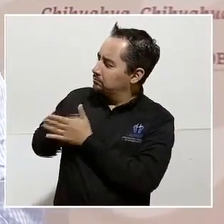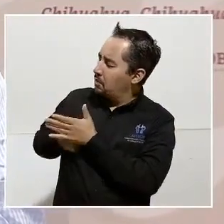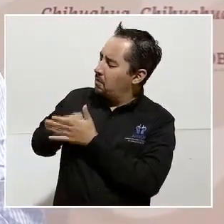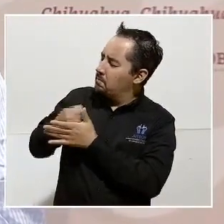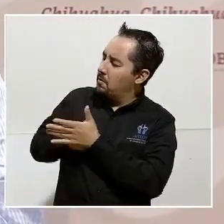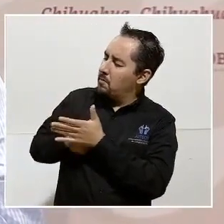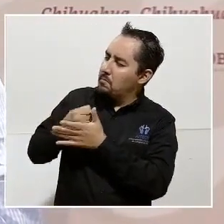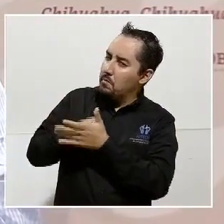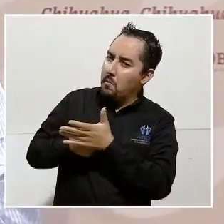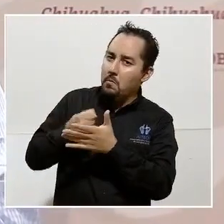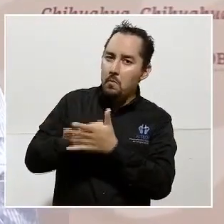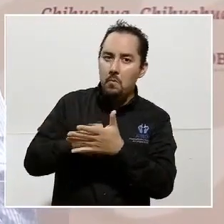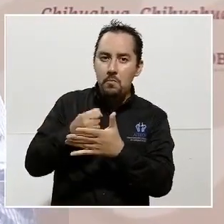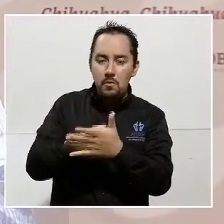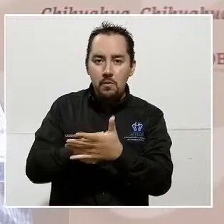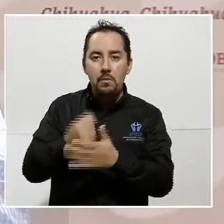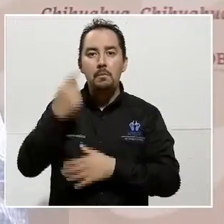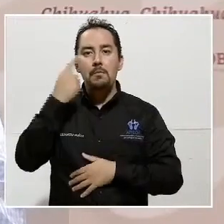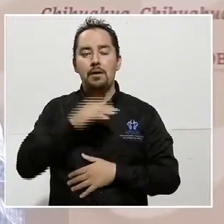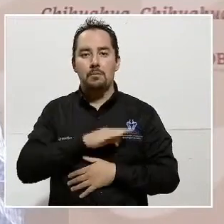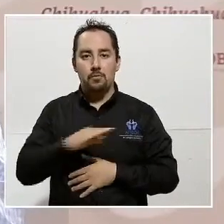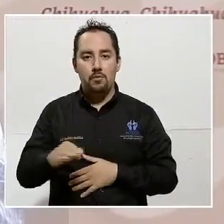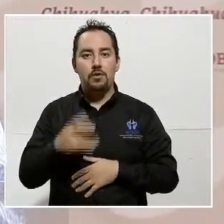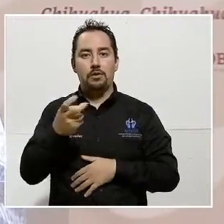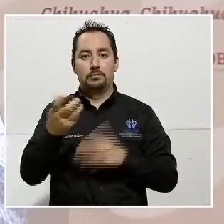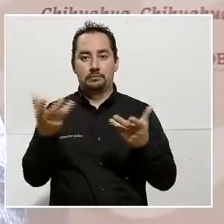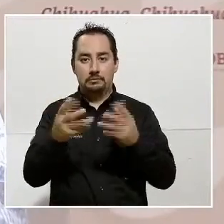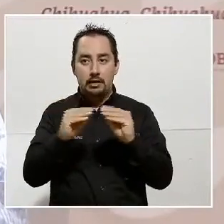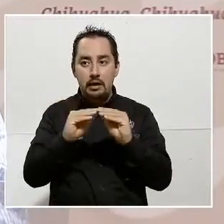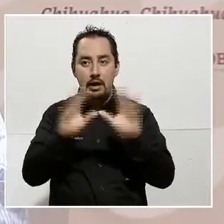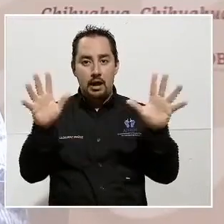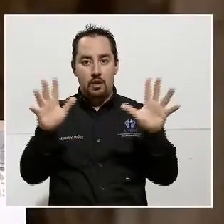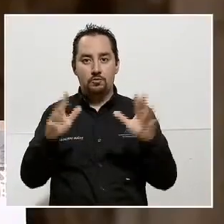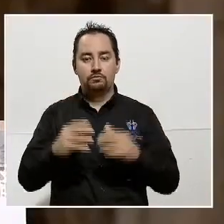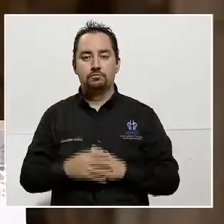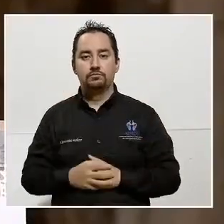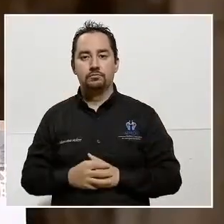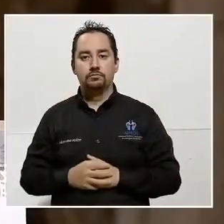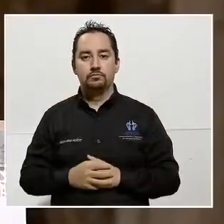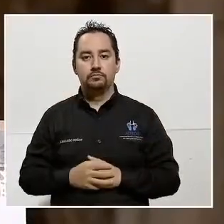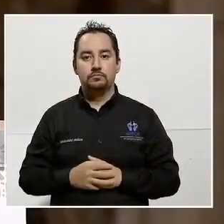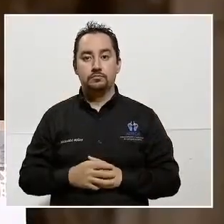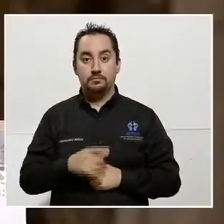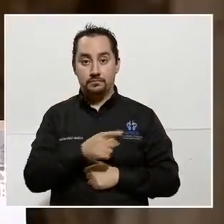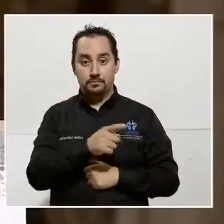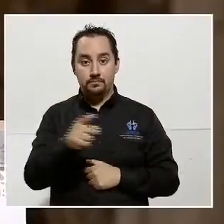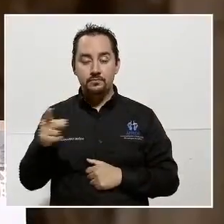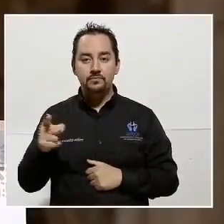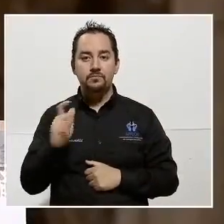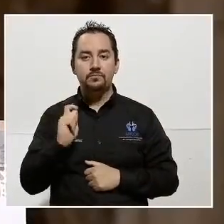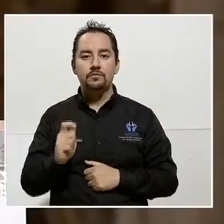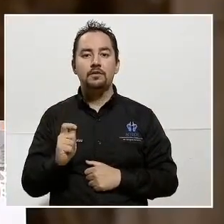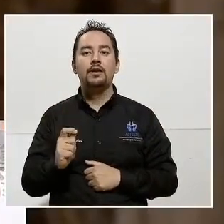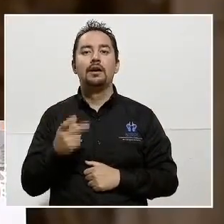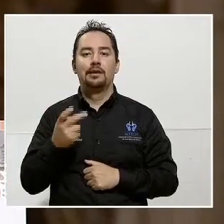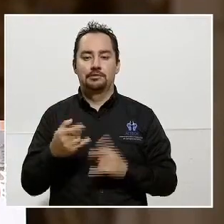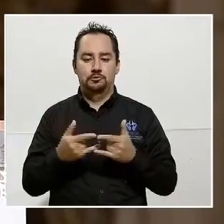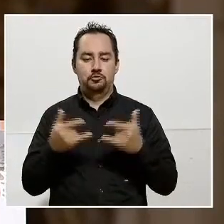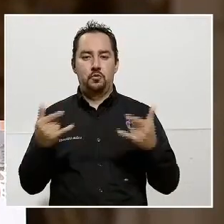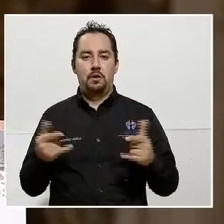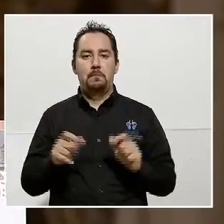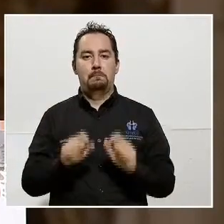en la búsqueda por avanzar hacia el esclarecimiento histórico. Ustedes son parte de esta